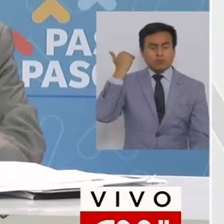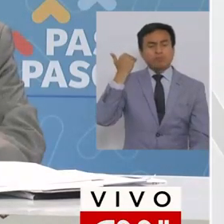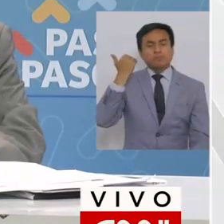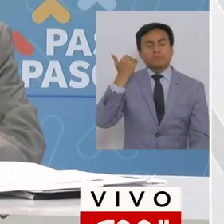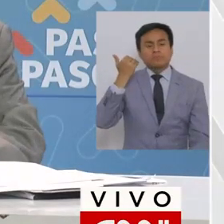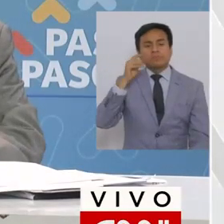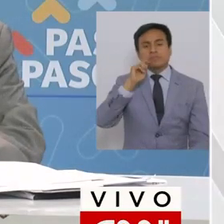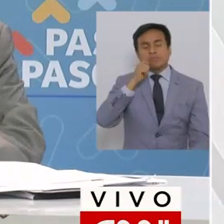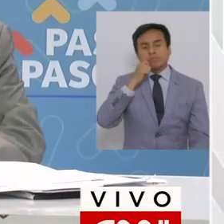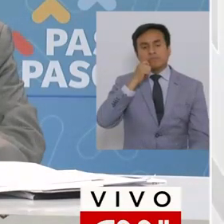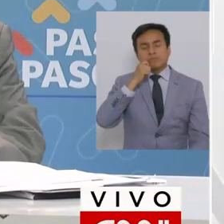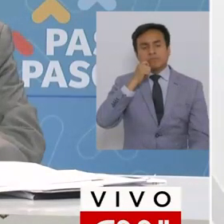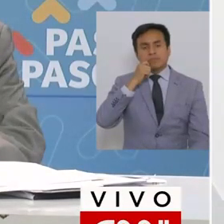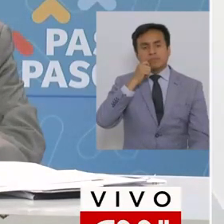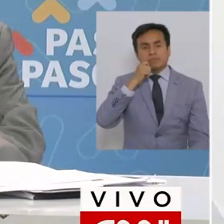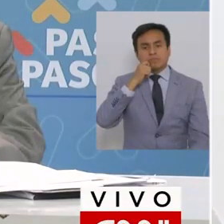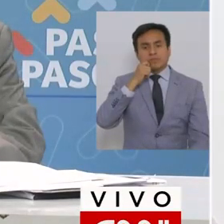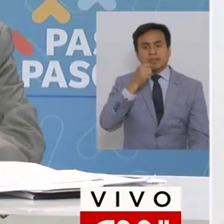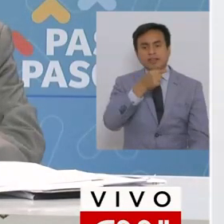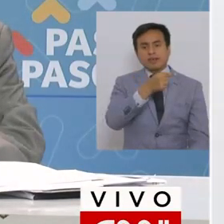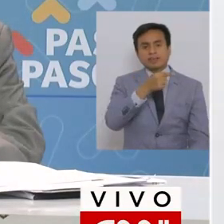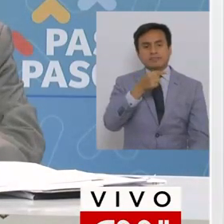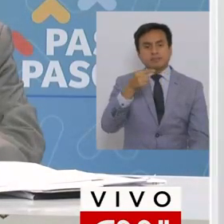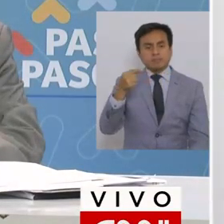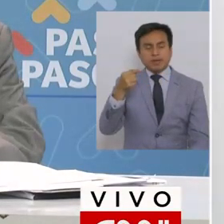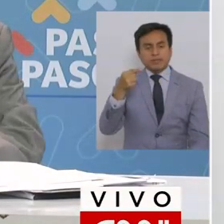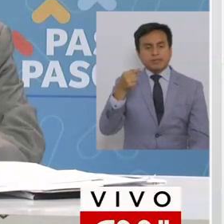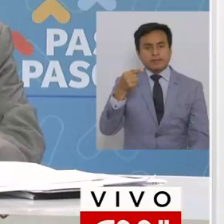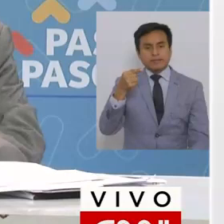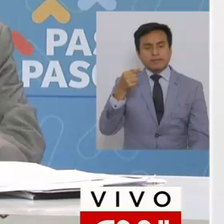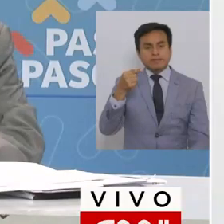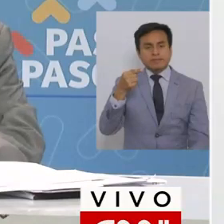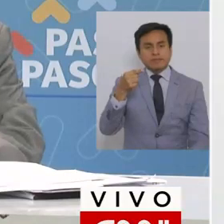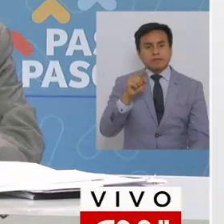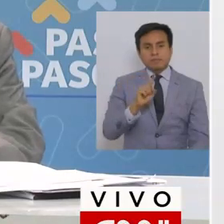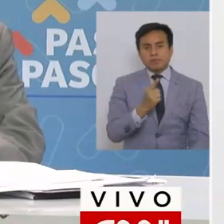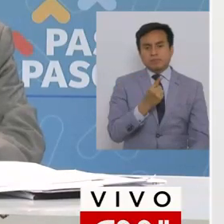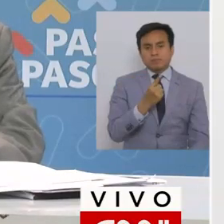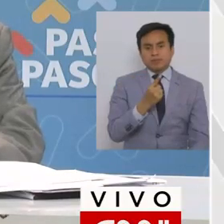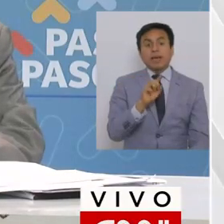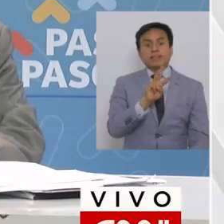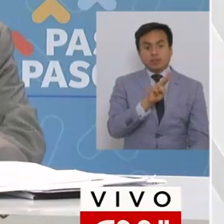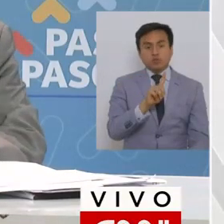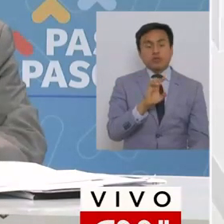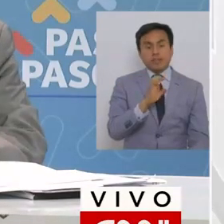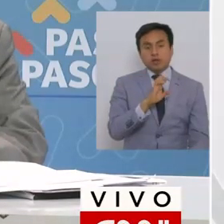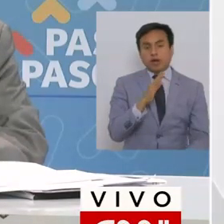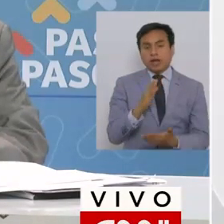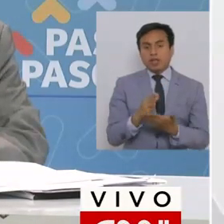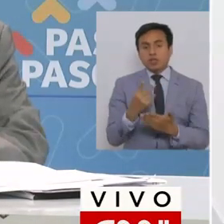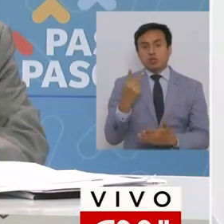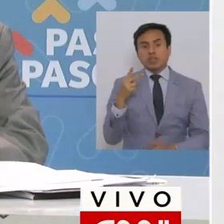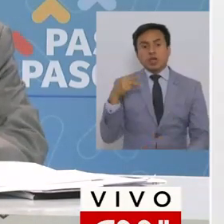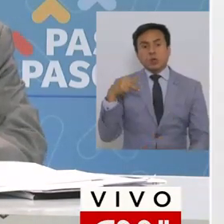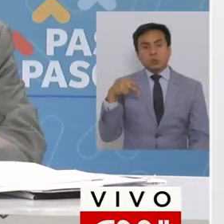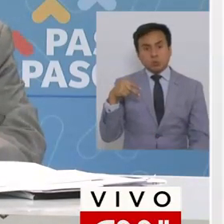decir, la semana del del 31 de enero al 2 de